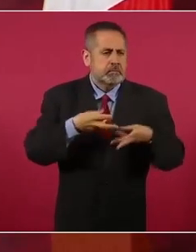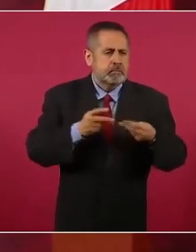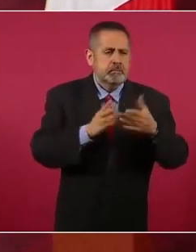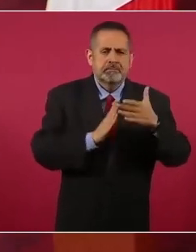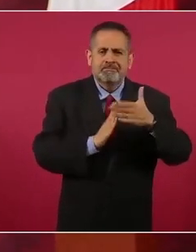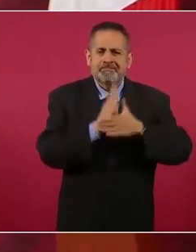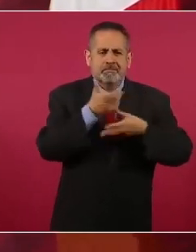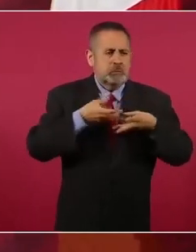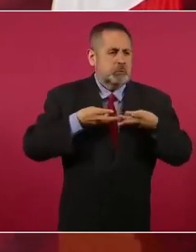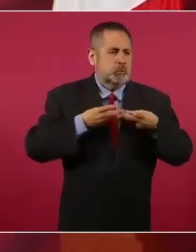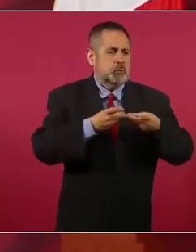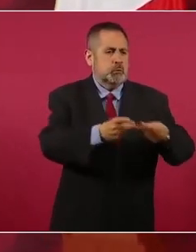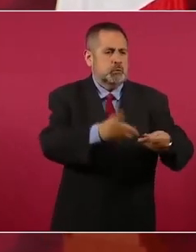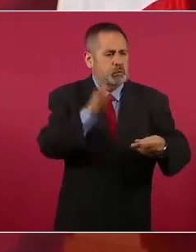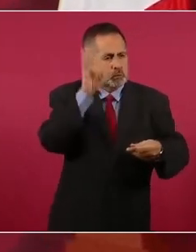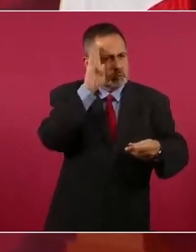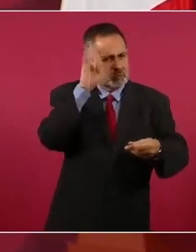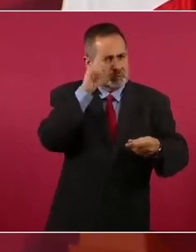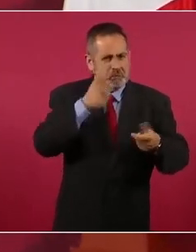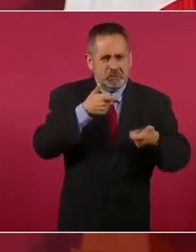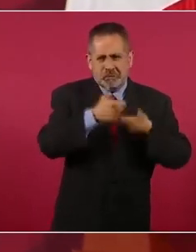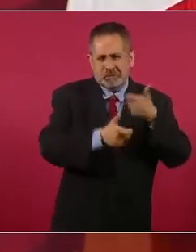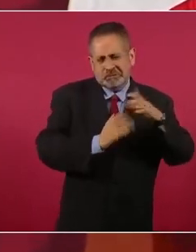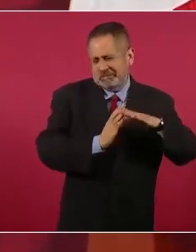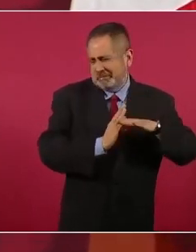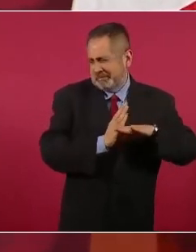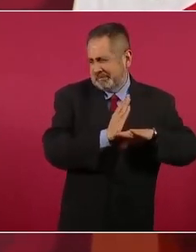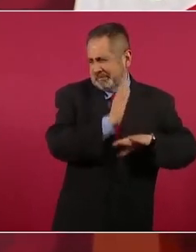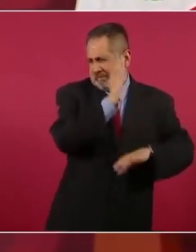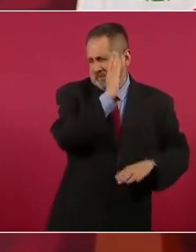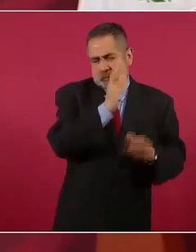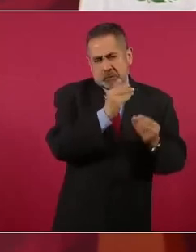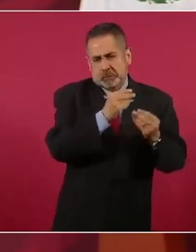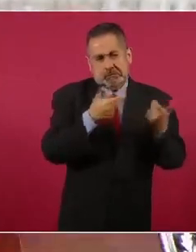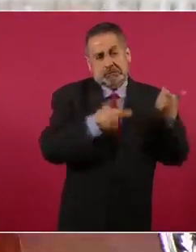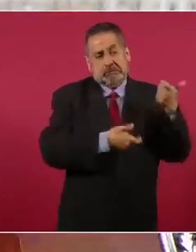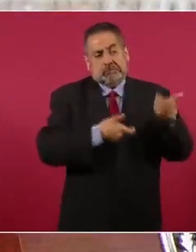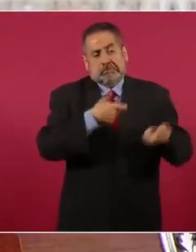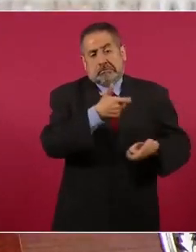campaña, que obviamente lo rebasaron con mucho.